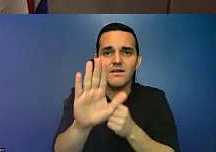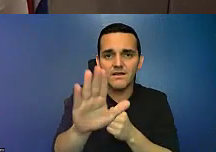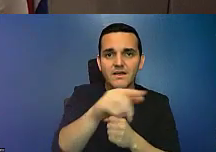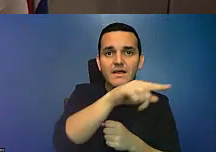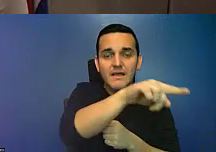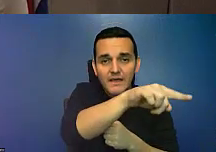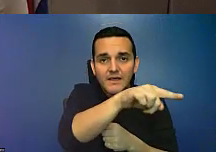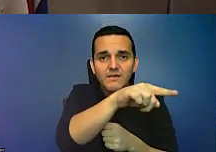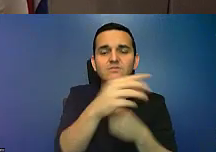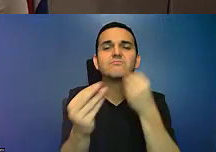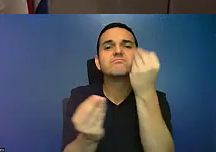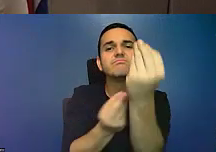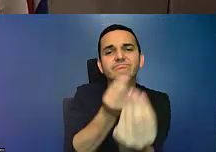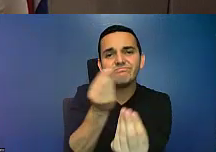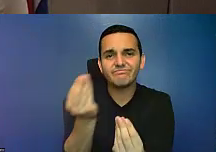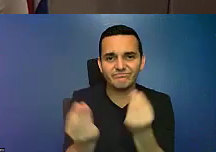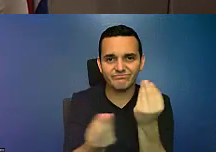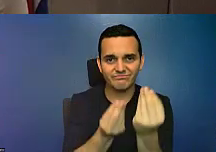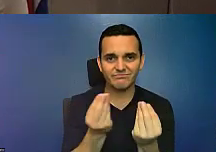tenemos que